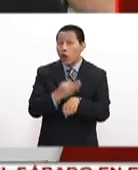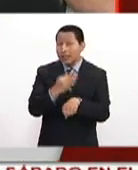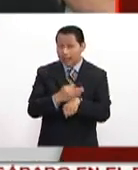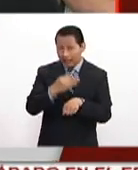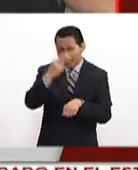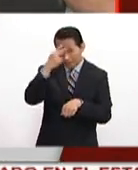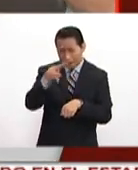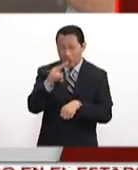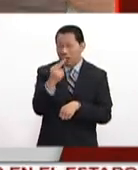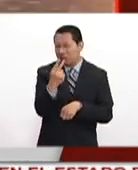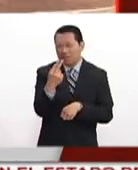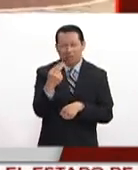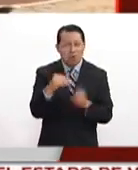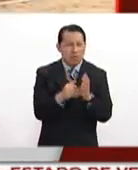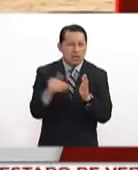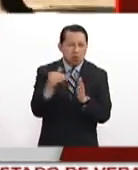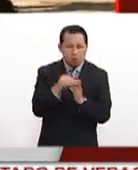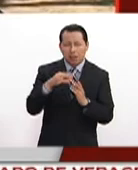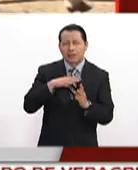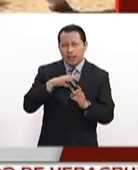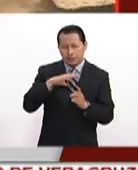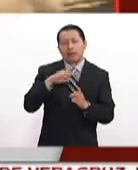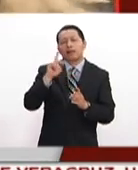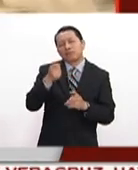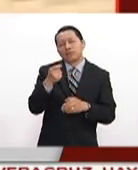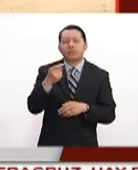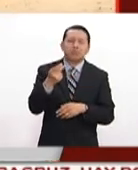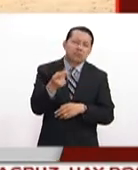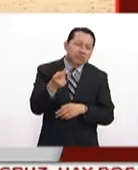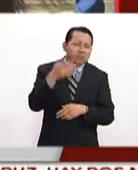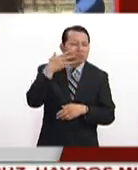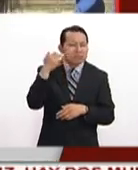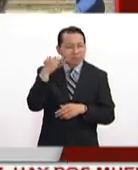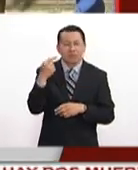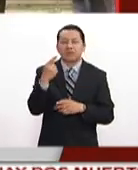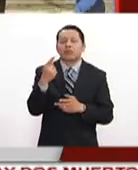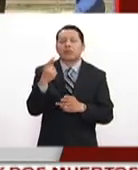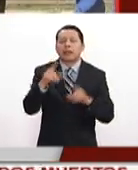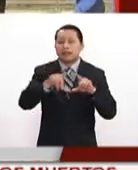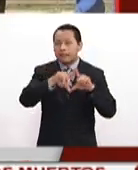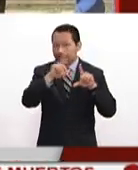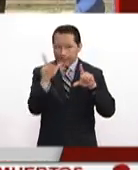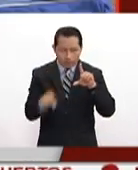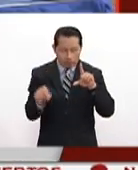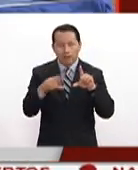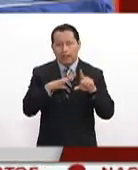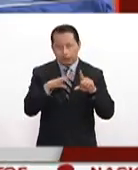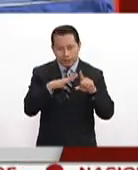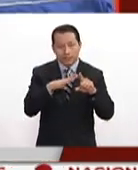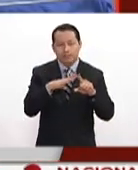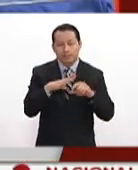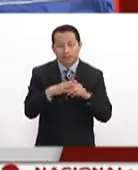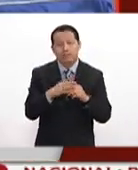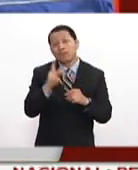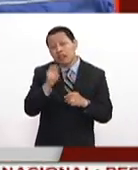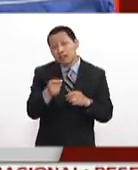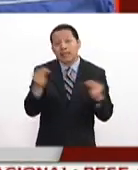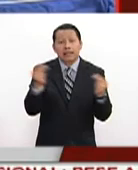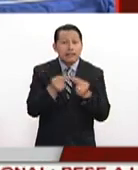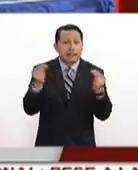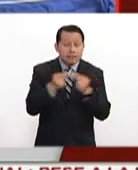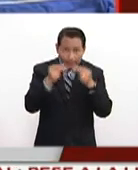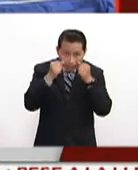de mascotas o de animales de compañía, como mejor se les prefiere llamar. ¿A nivel nacional? A nivel nacional, y pues necesitan a alguien que los